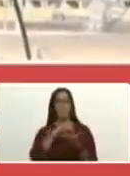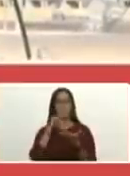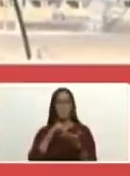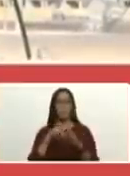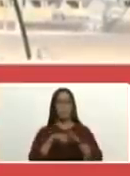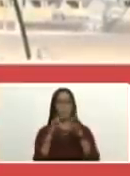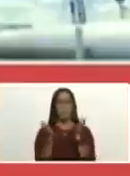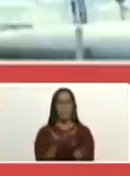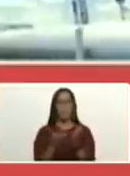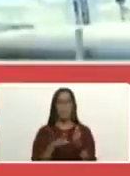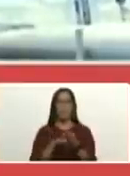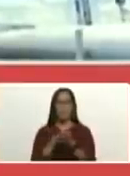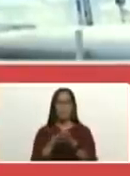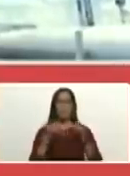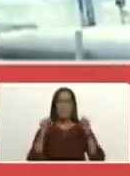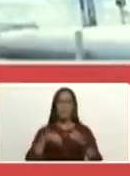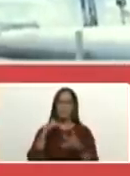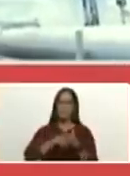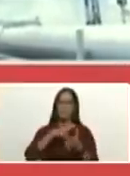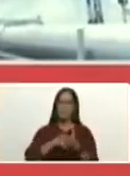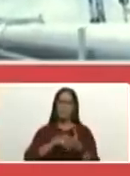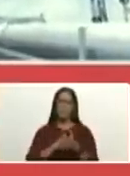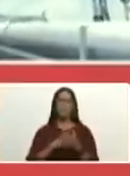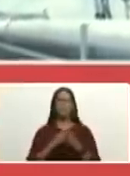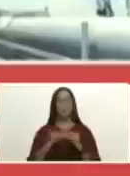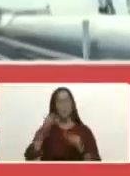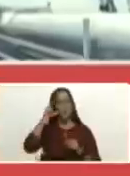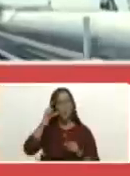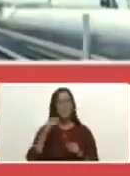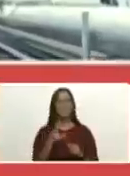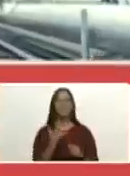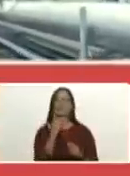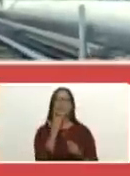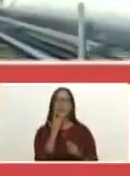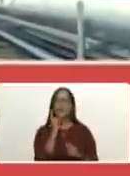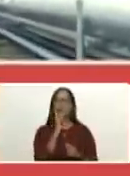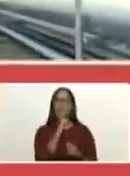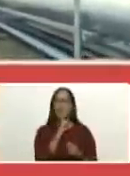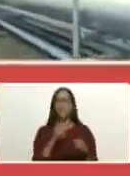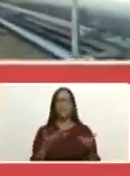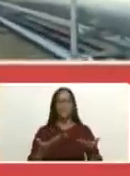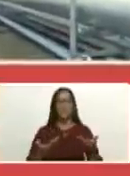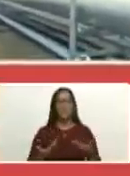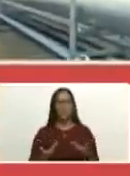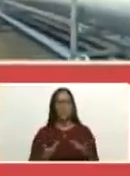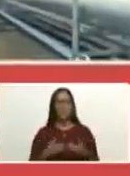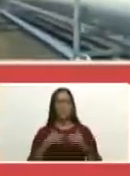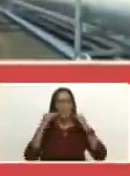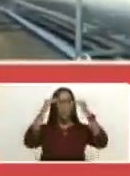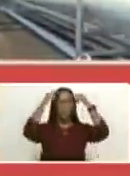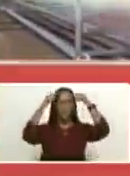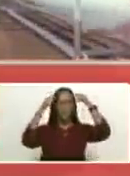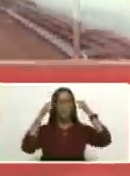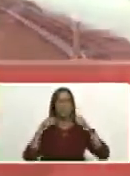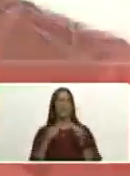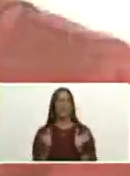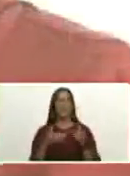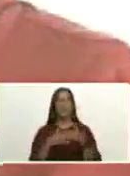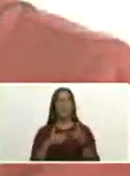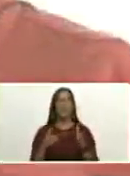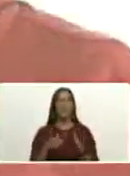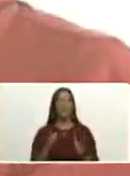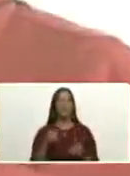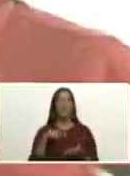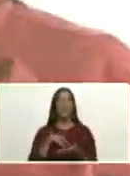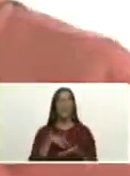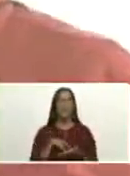se combate todos los días para ser dignos al nombre que se nos dio por el comandante Chávez en este bloque, el bloque